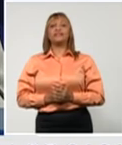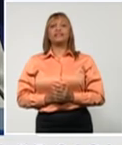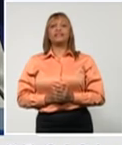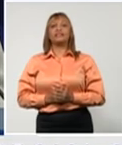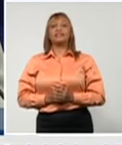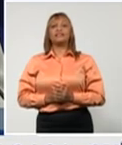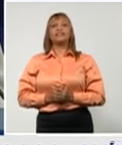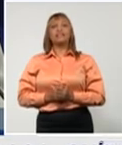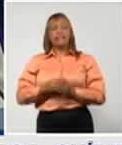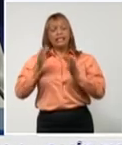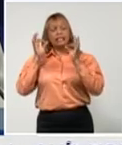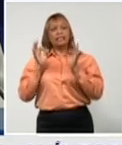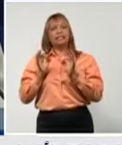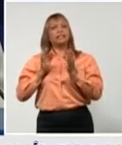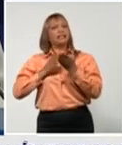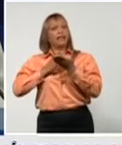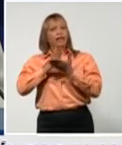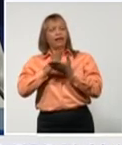debida cumplimiento